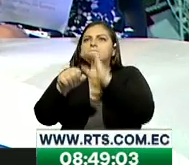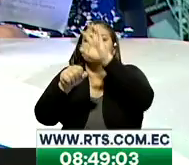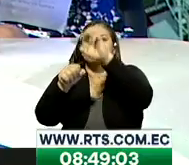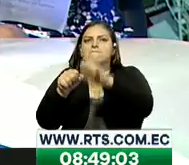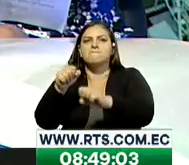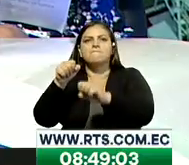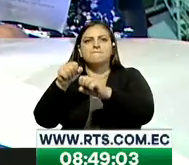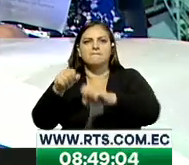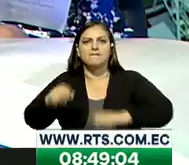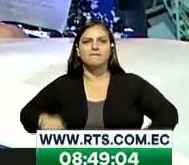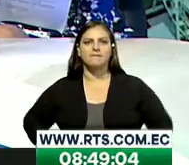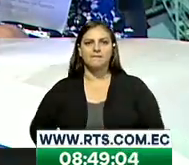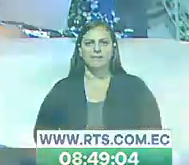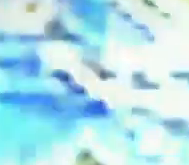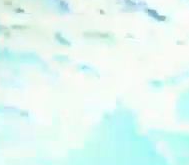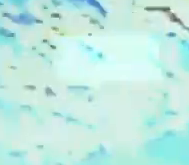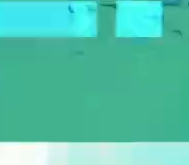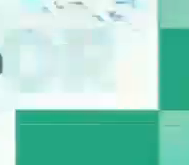de Guayaquil.